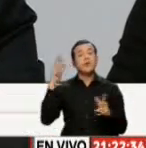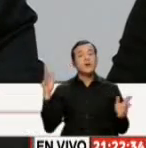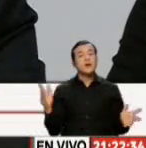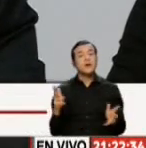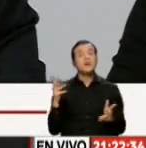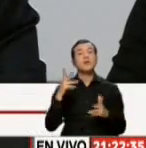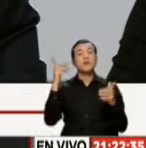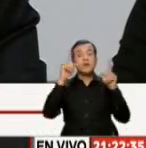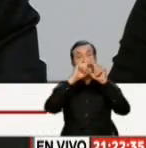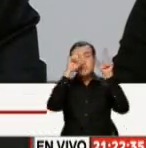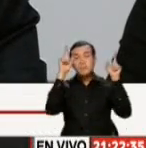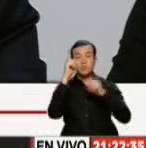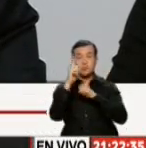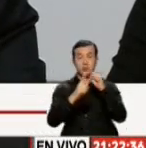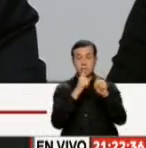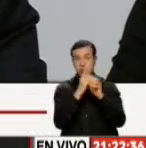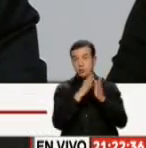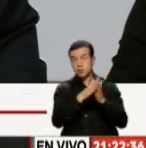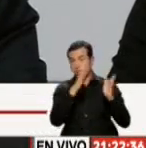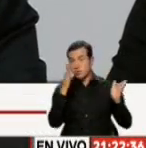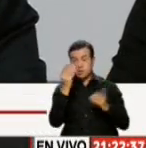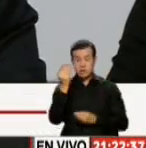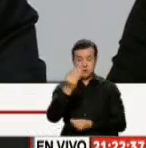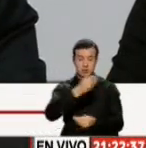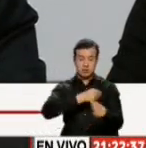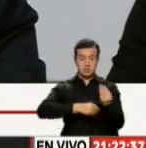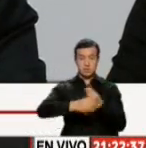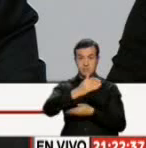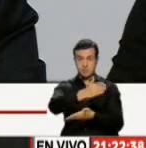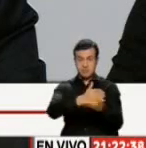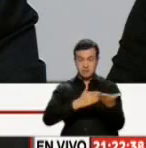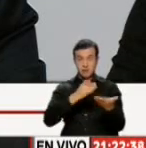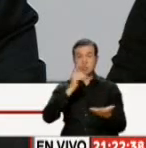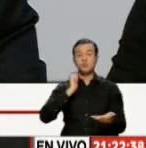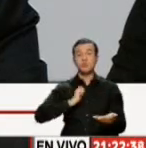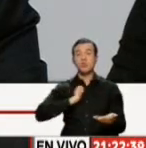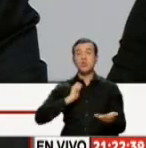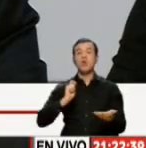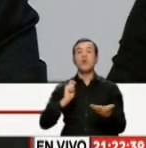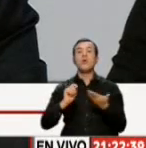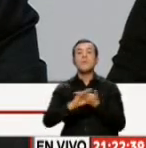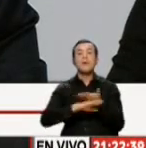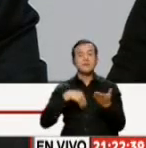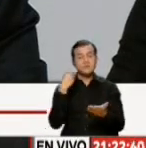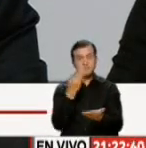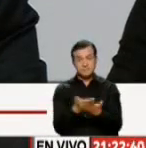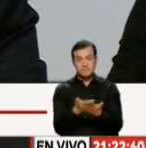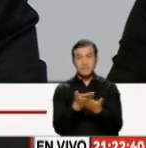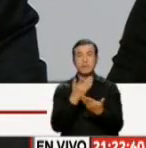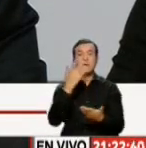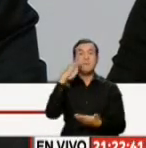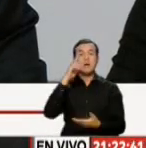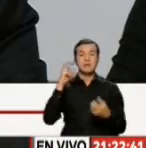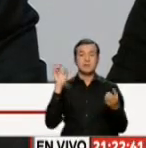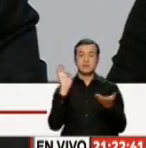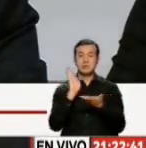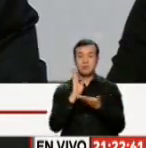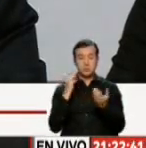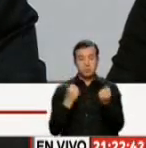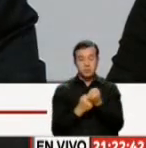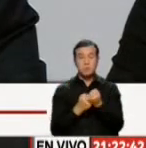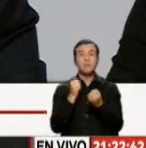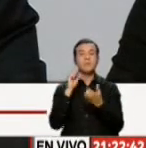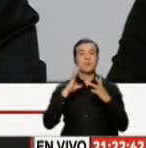a las empresas durante un año con la devolución de la mitad del salario básico, además del total del aporte de seguro social y